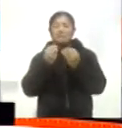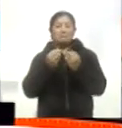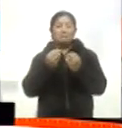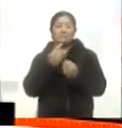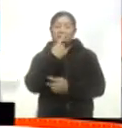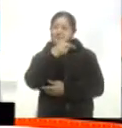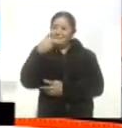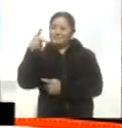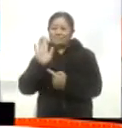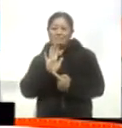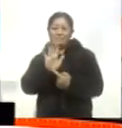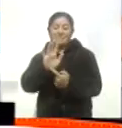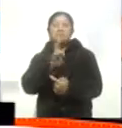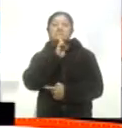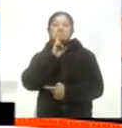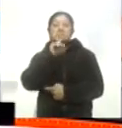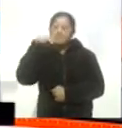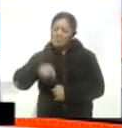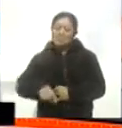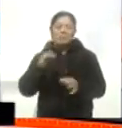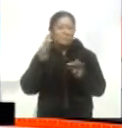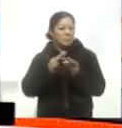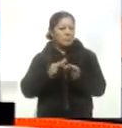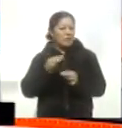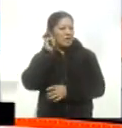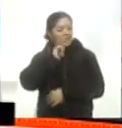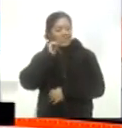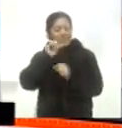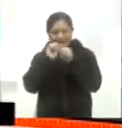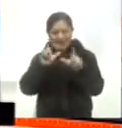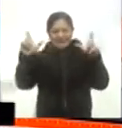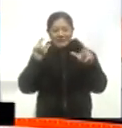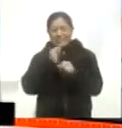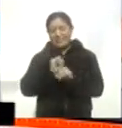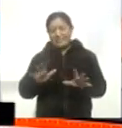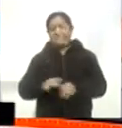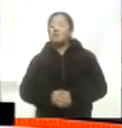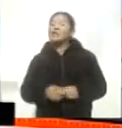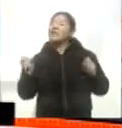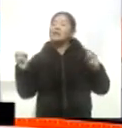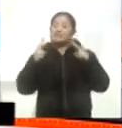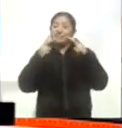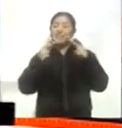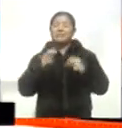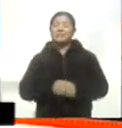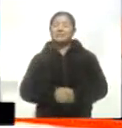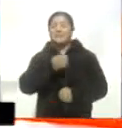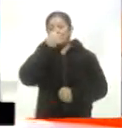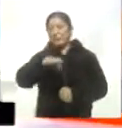las noticias. Aquí vamos a estar puntuales como siempre, listos para informarles. Me despido ya, que tenga un